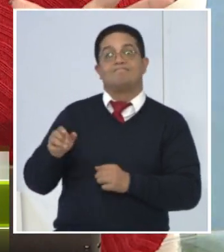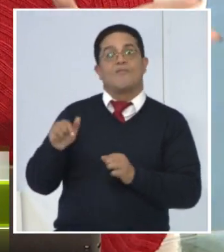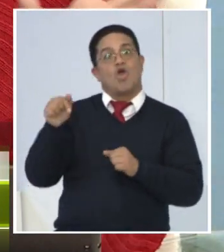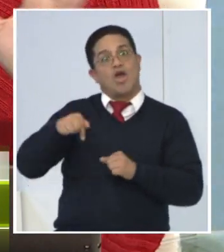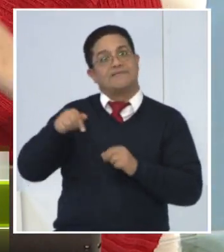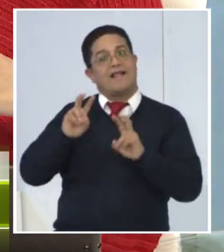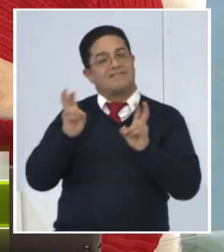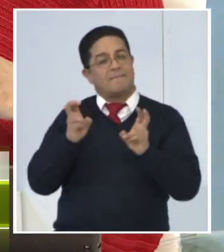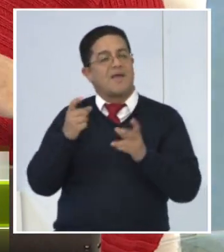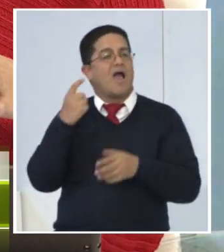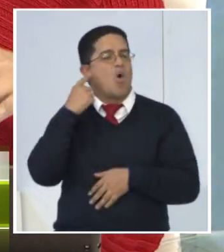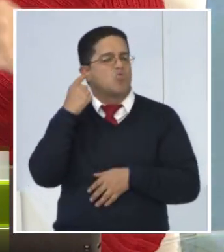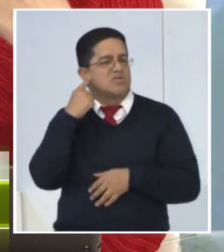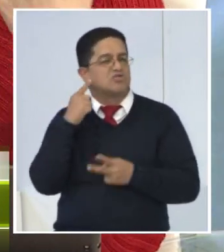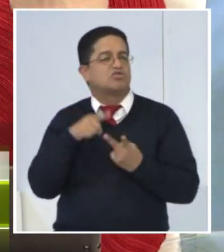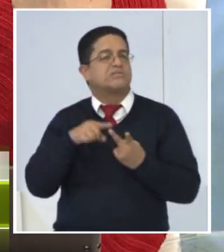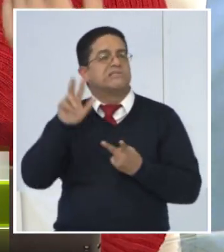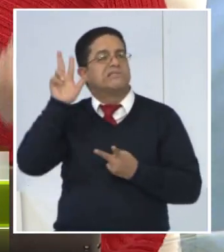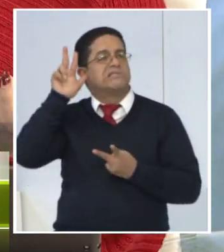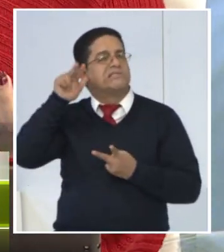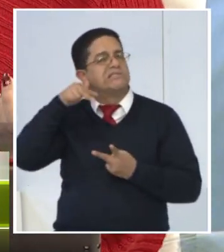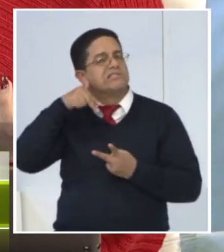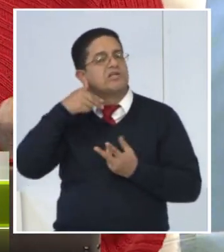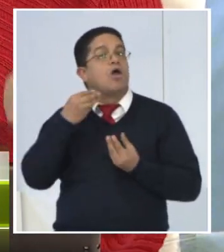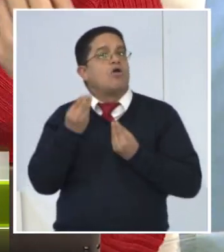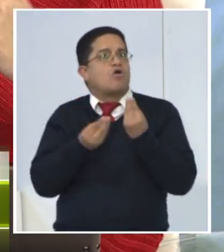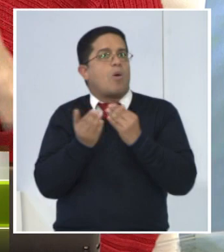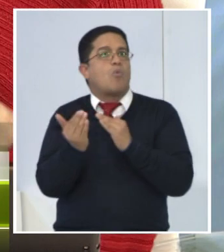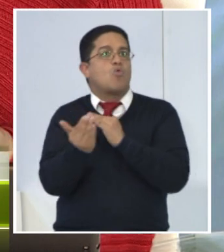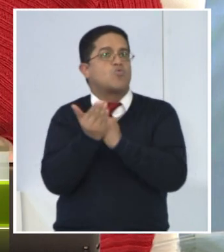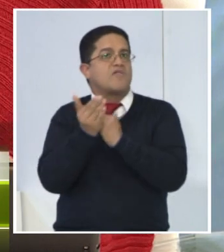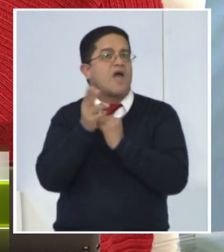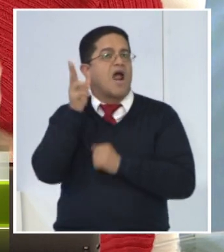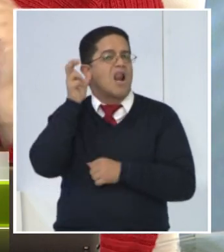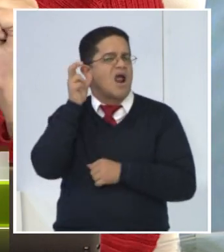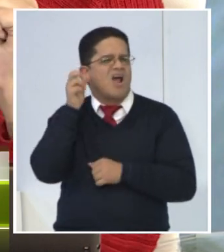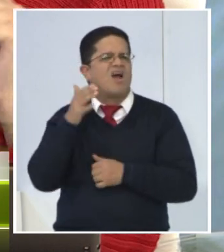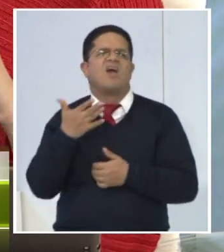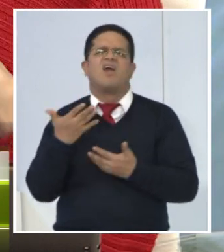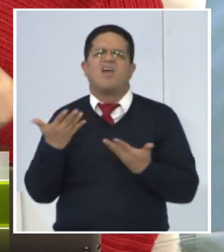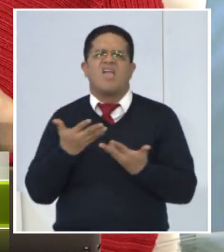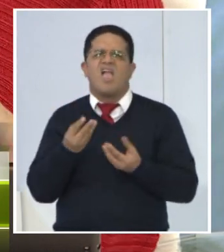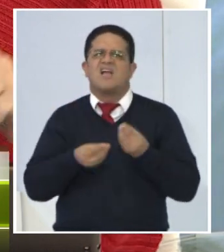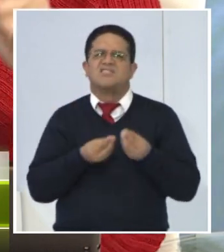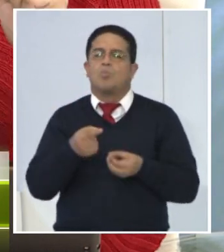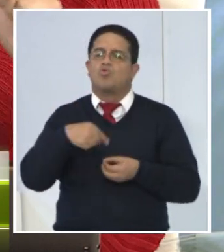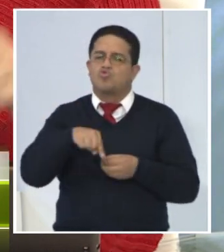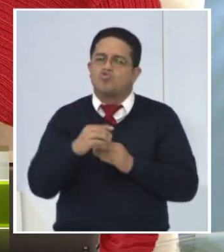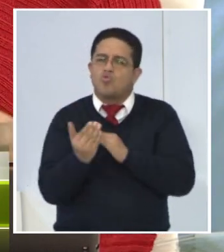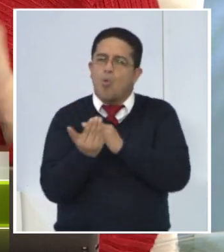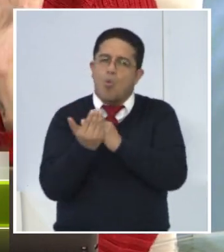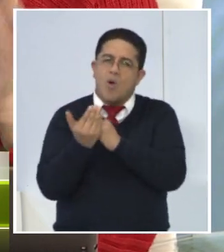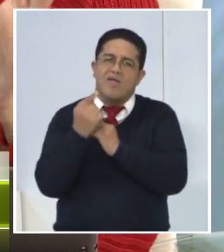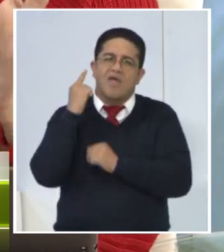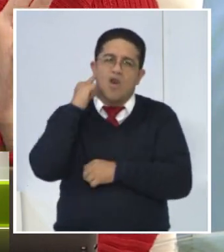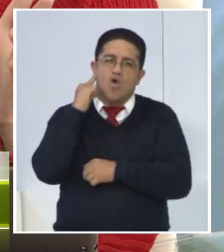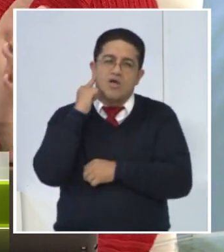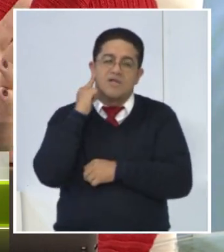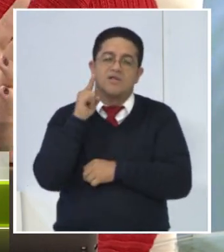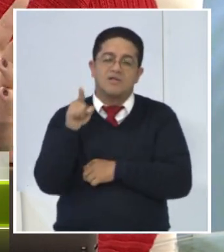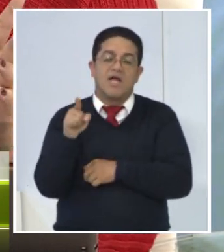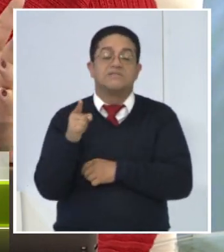audición, la pérdida de audición, pero también cómo conservarla. ¿Qué podemos hacer nosotros para cuidar nuestra salud auditiva? Parte